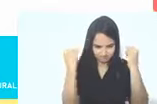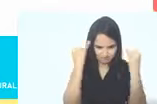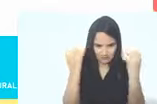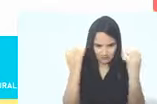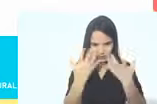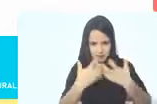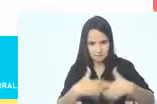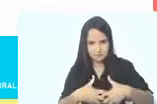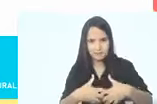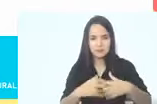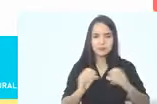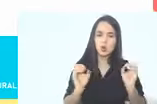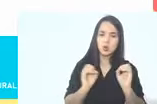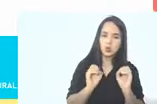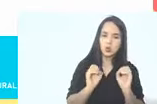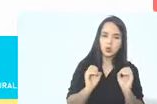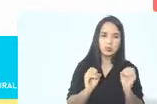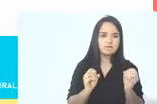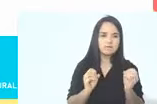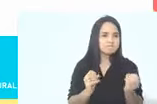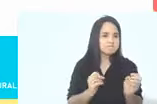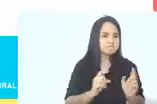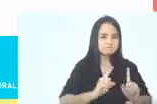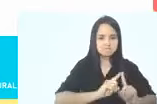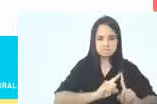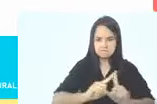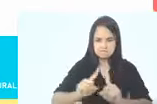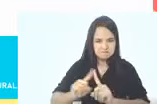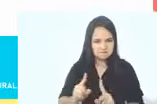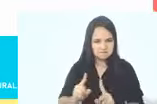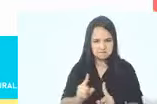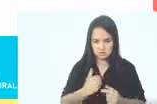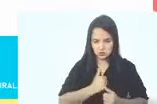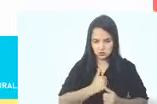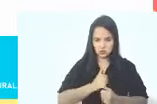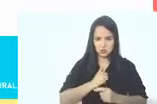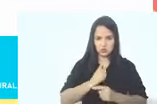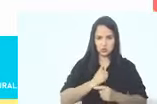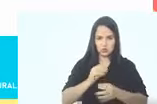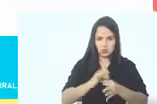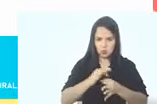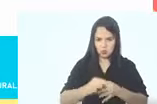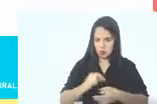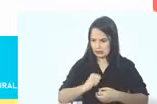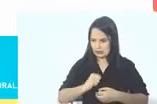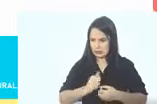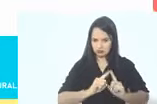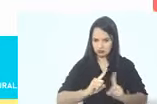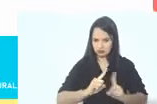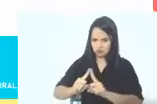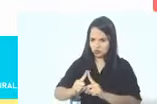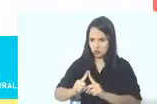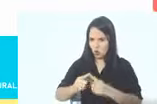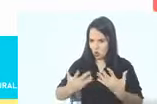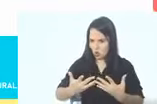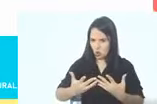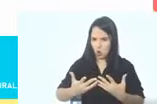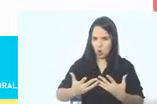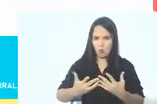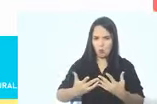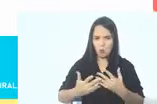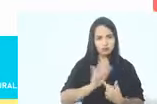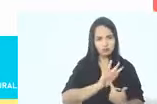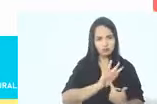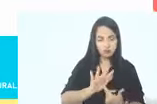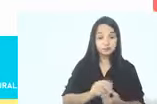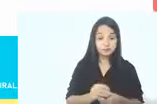esos planes de fortalecimiento con los emprendedores y con las personas que desarrollan procesos de marketing cultural en el municipio. De